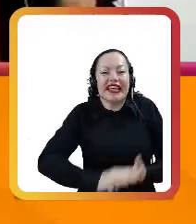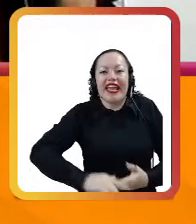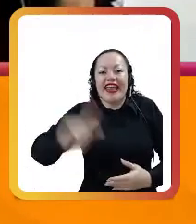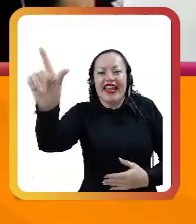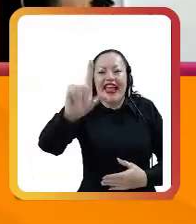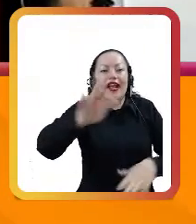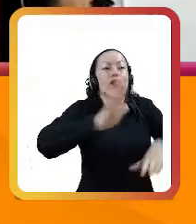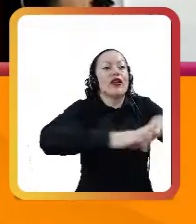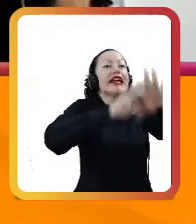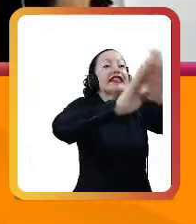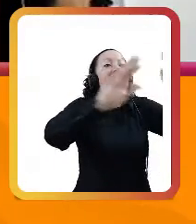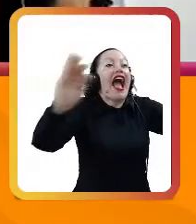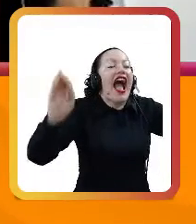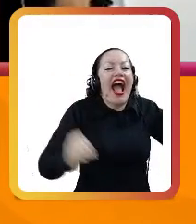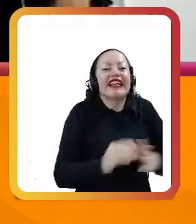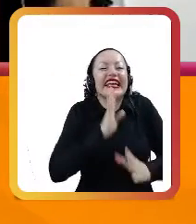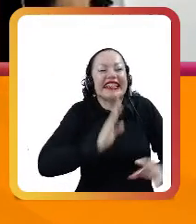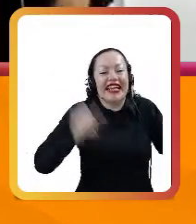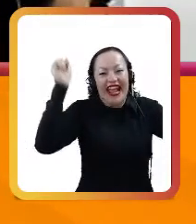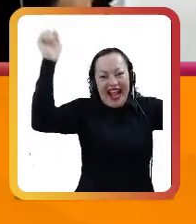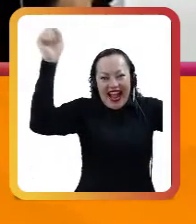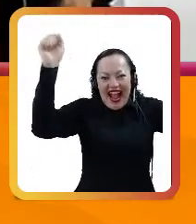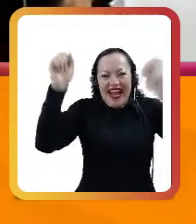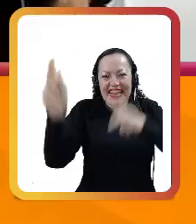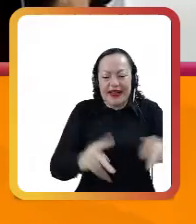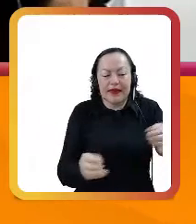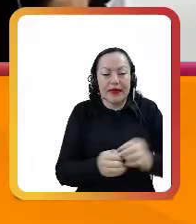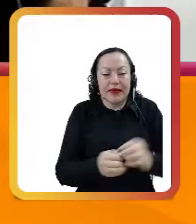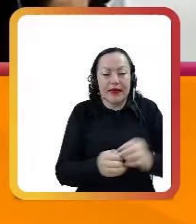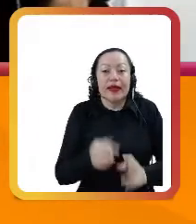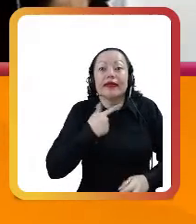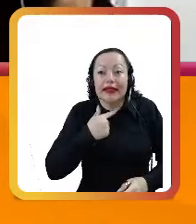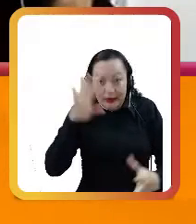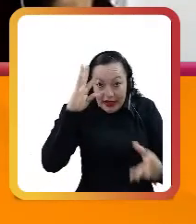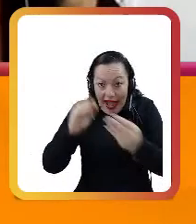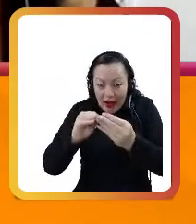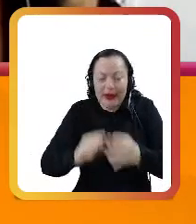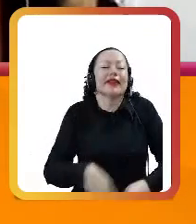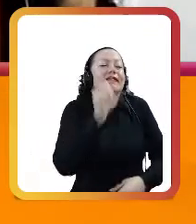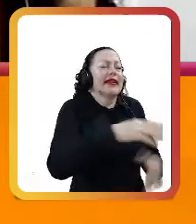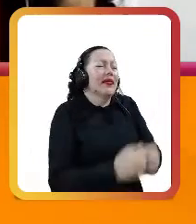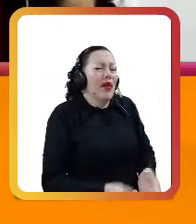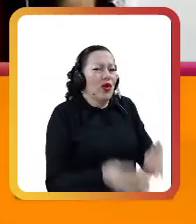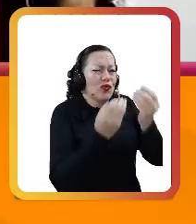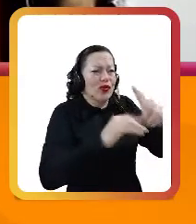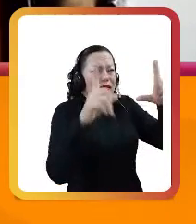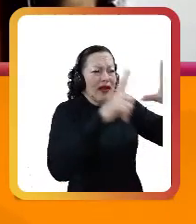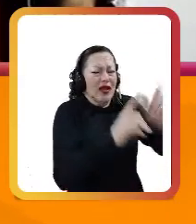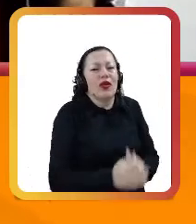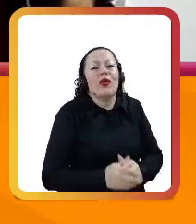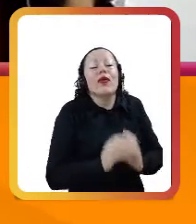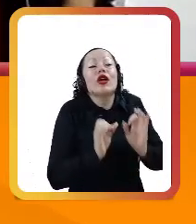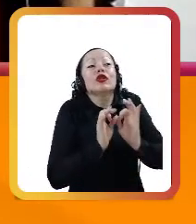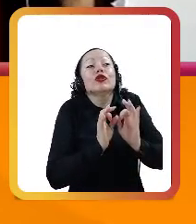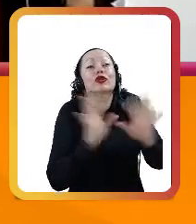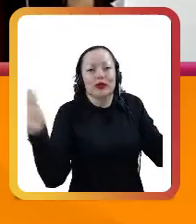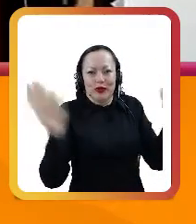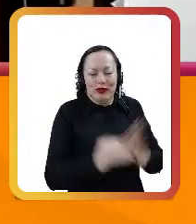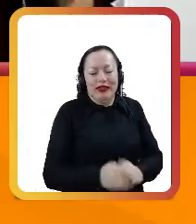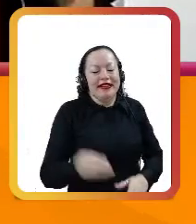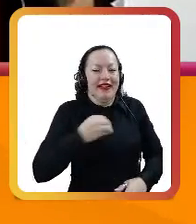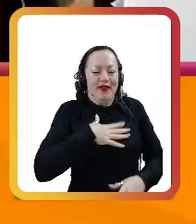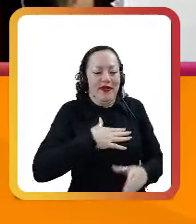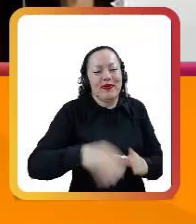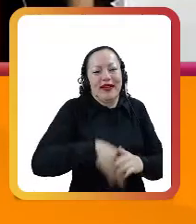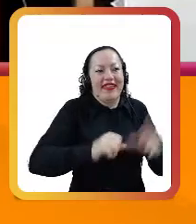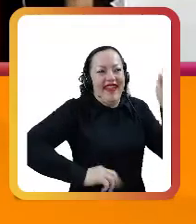llevan el regalito? ¿Te parece? Sí, me parece excelente. Y entre más fotos tengas, yo creo que tienes más oportunidades de ganar.